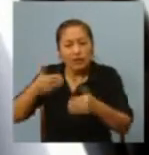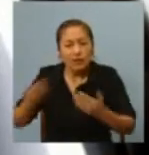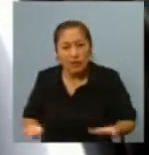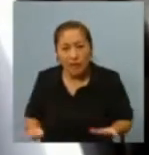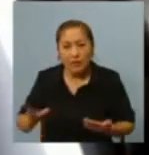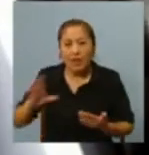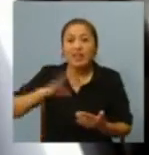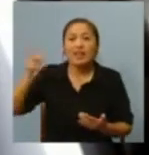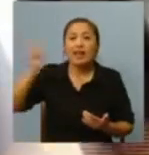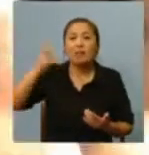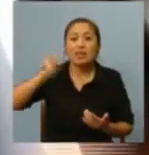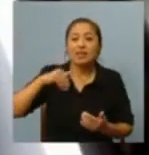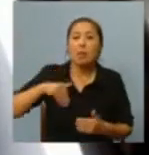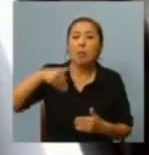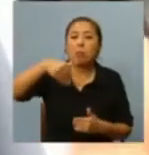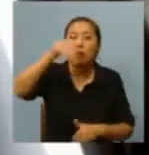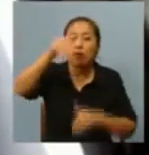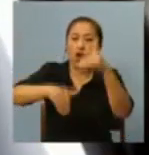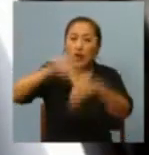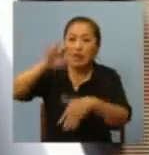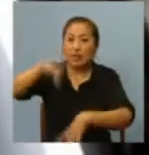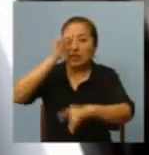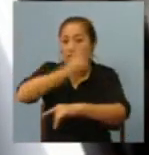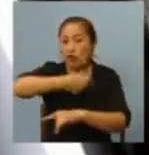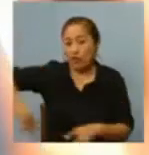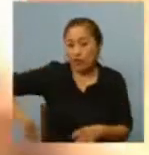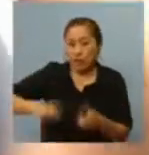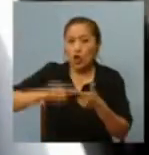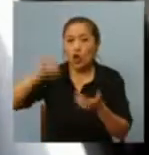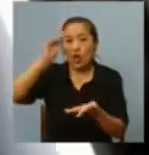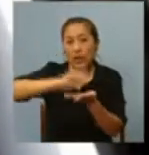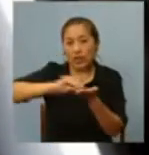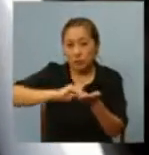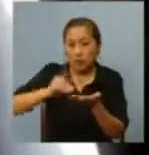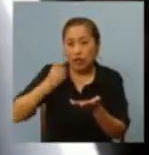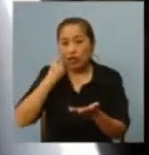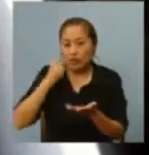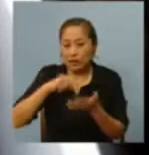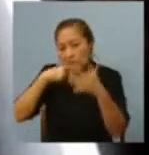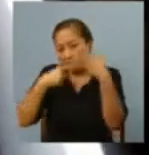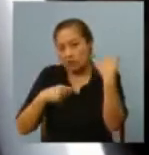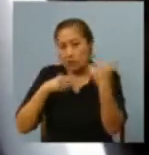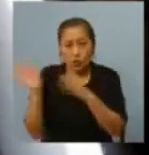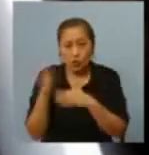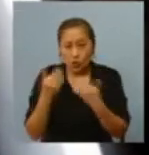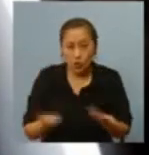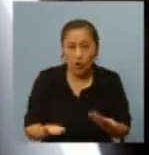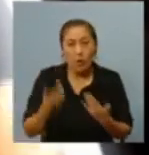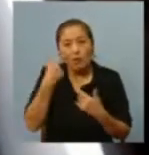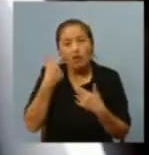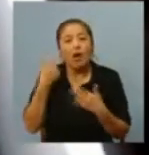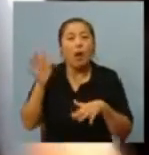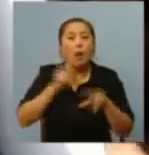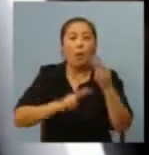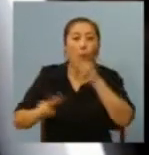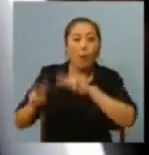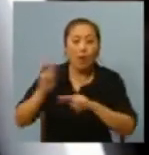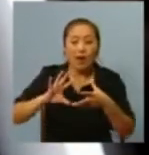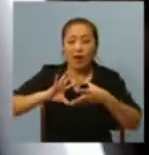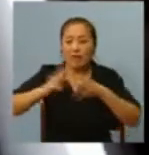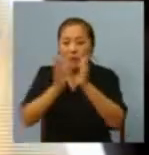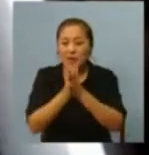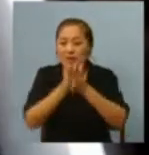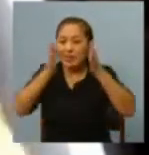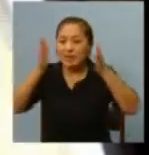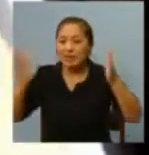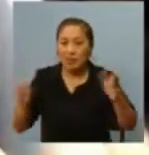estamos a pocos meses de la elección para elegir gobernador, diputados, intendentes, etcétera. Bueno, vamos a tratar de generar este